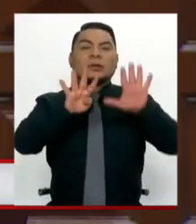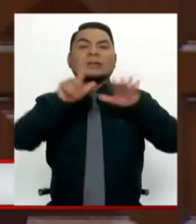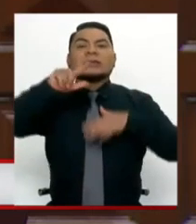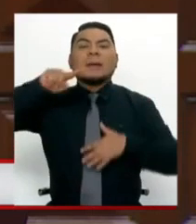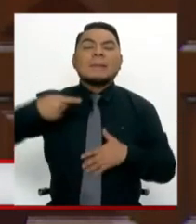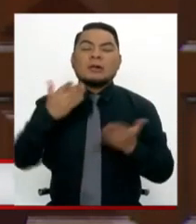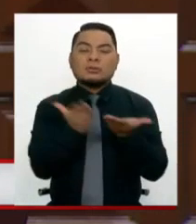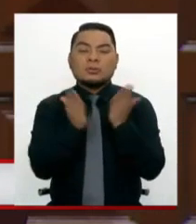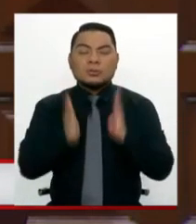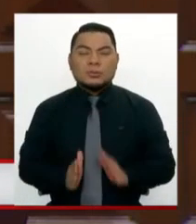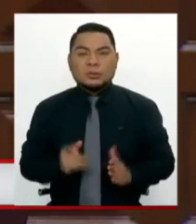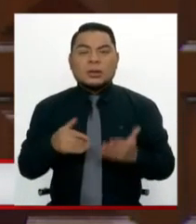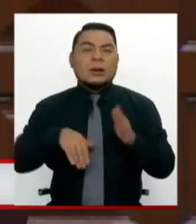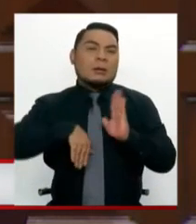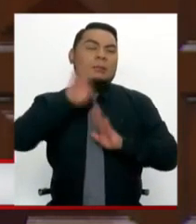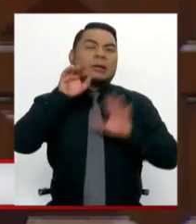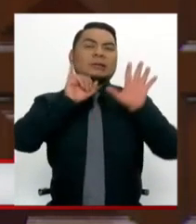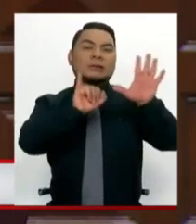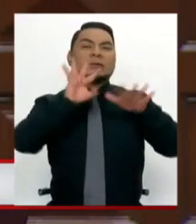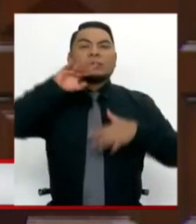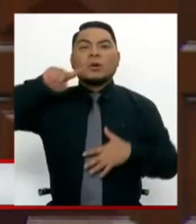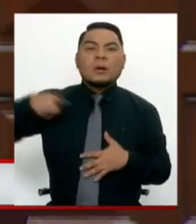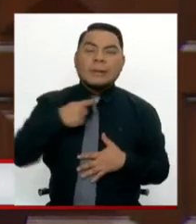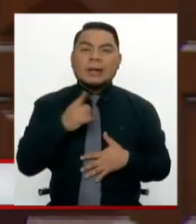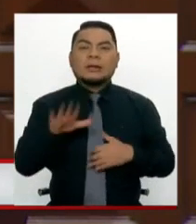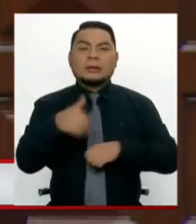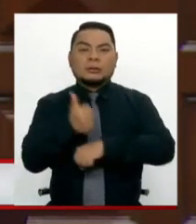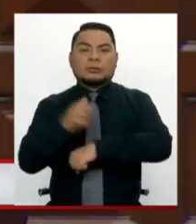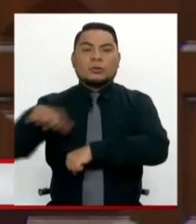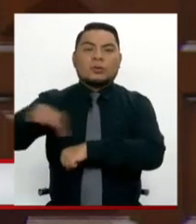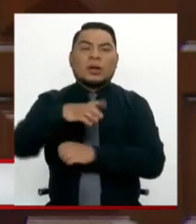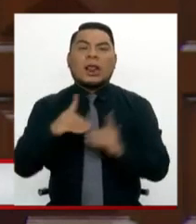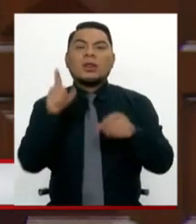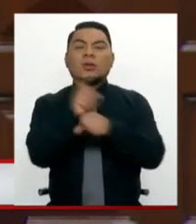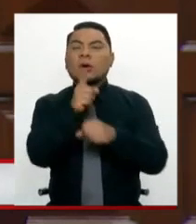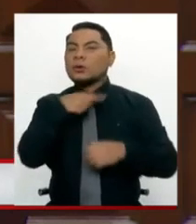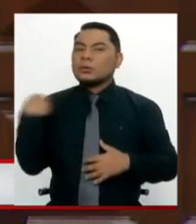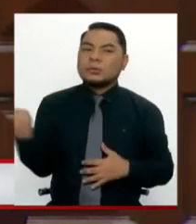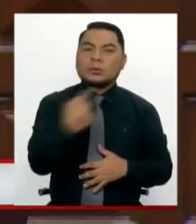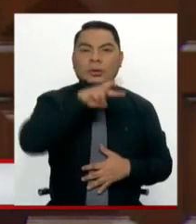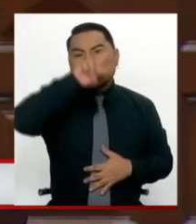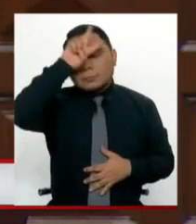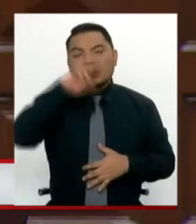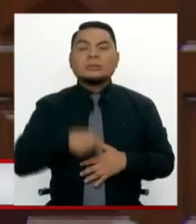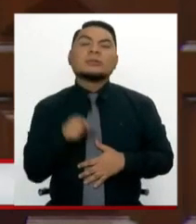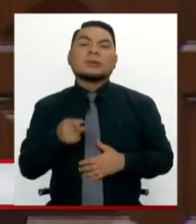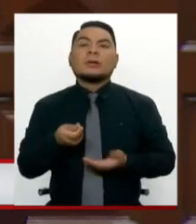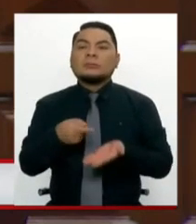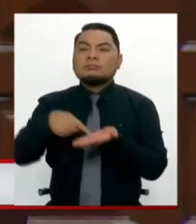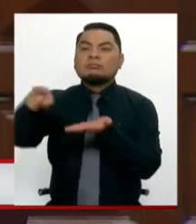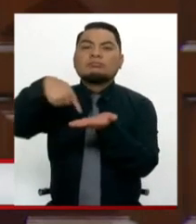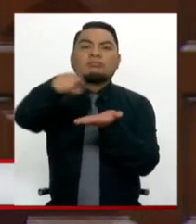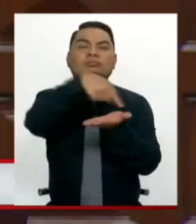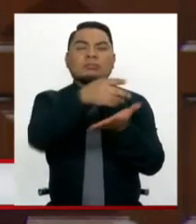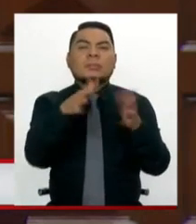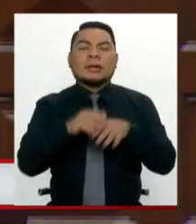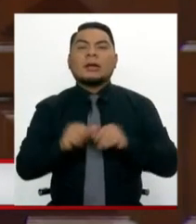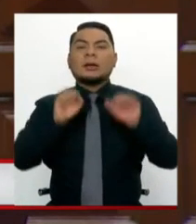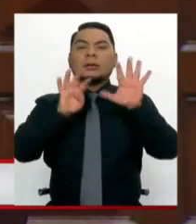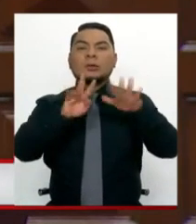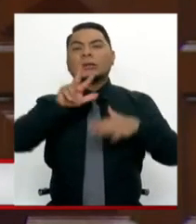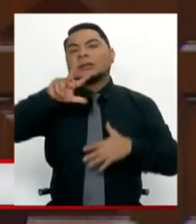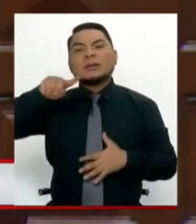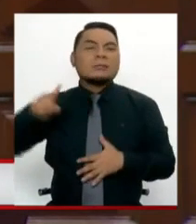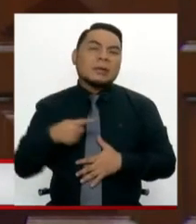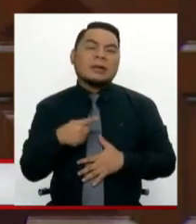4.197.000 estudiantes en más de 64.000 instituciones educativas a nivel nacional, distribuyéndose más de